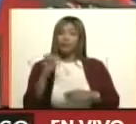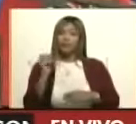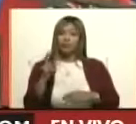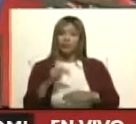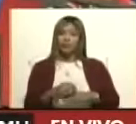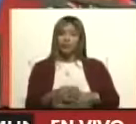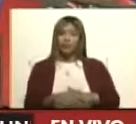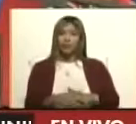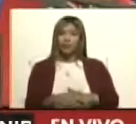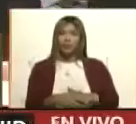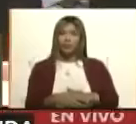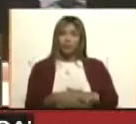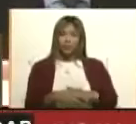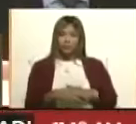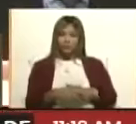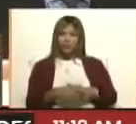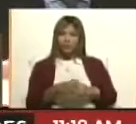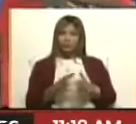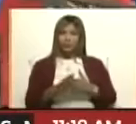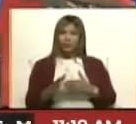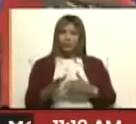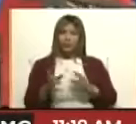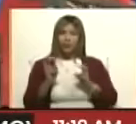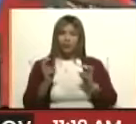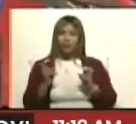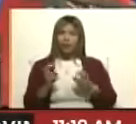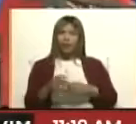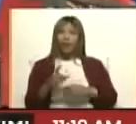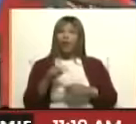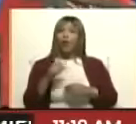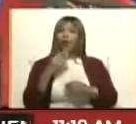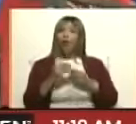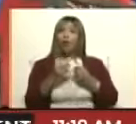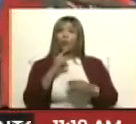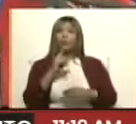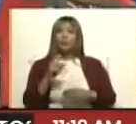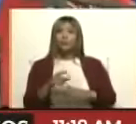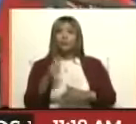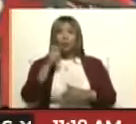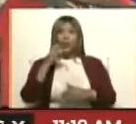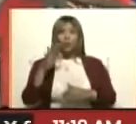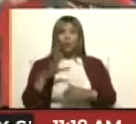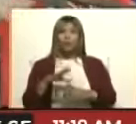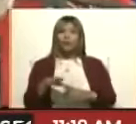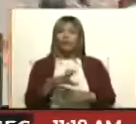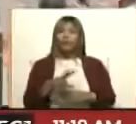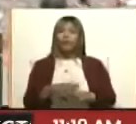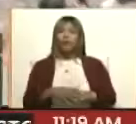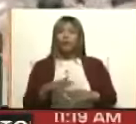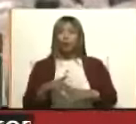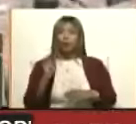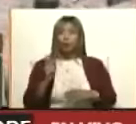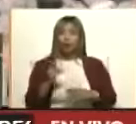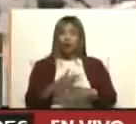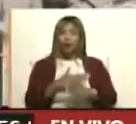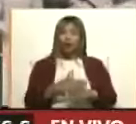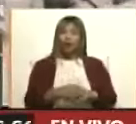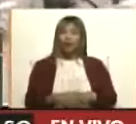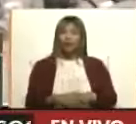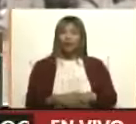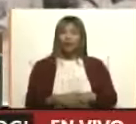Nacional Constituyente sobre los temas y cómo consultarle al pueblo venezolano, porque la constitución anterior no